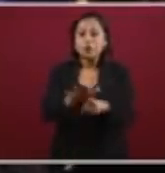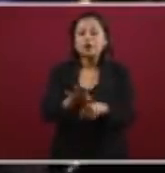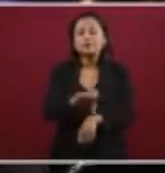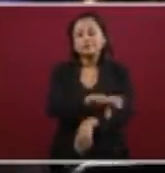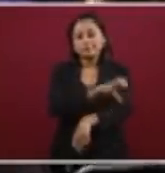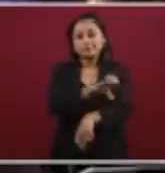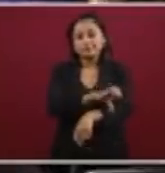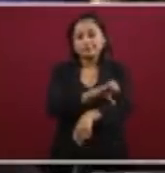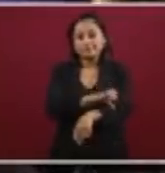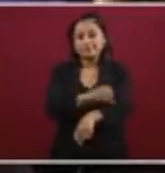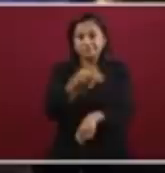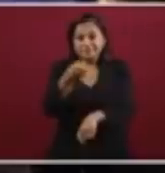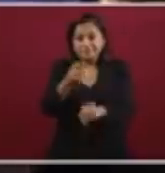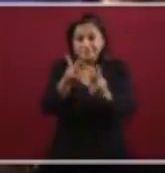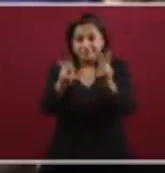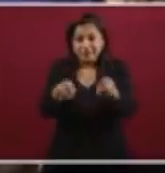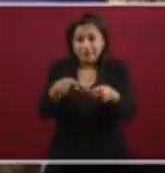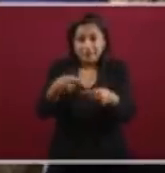aquí